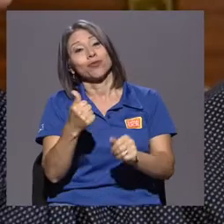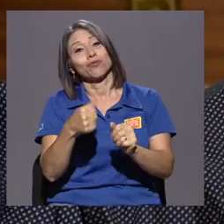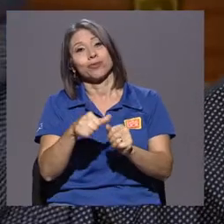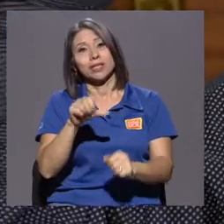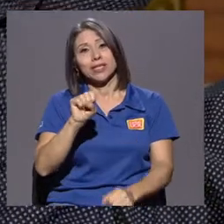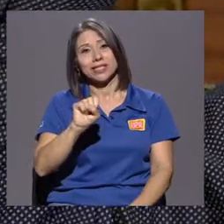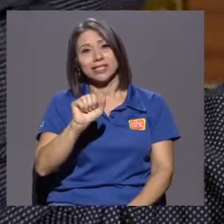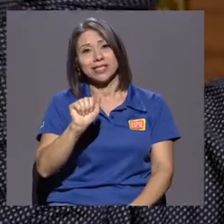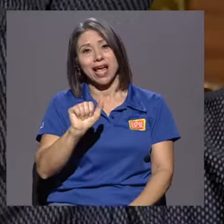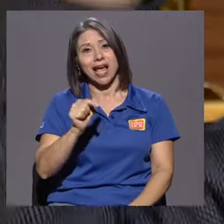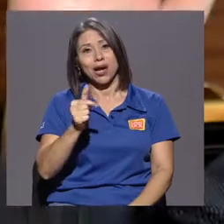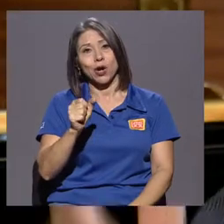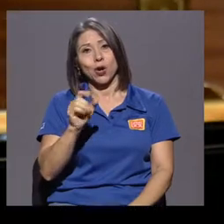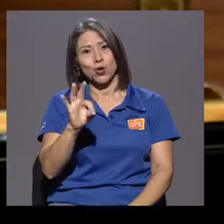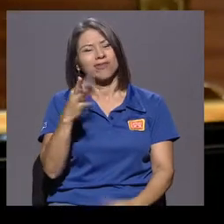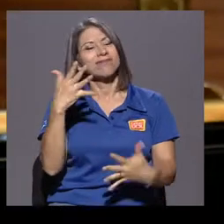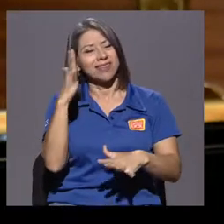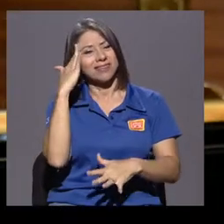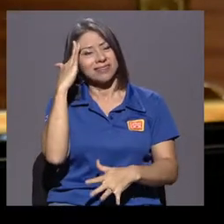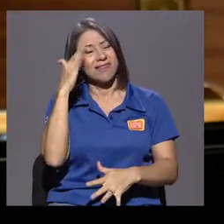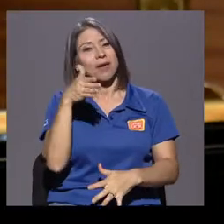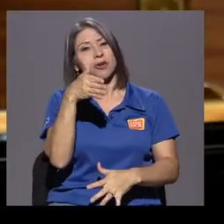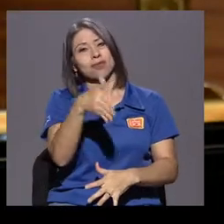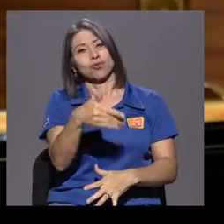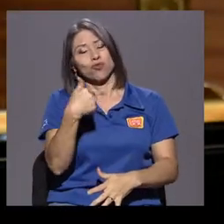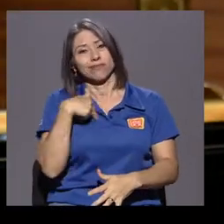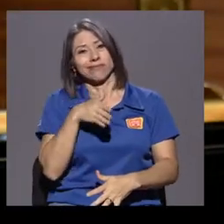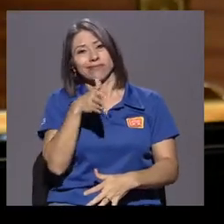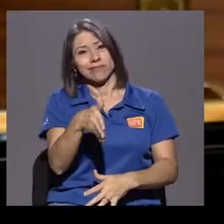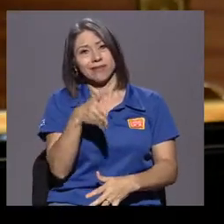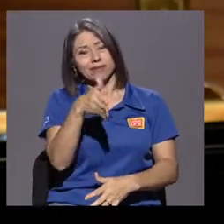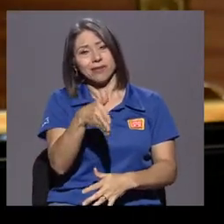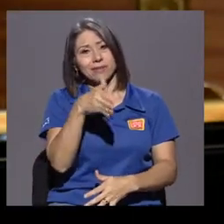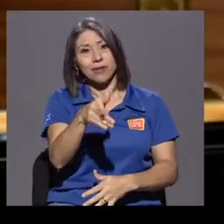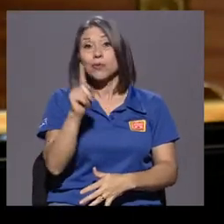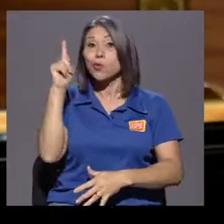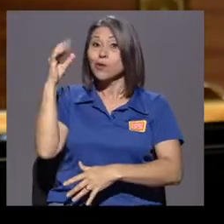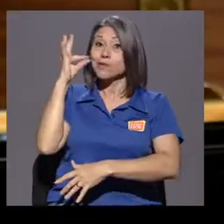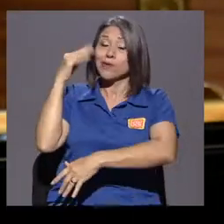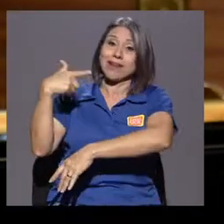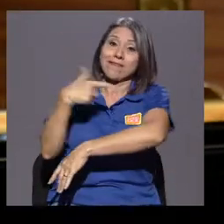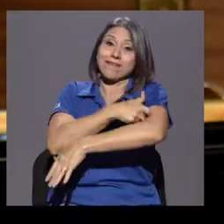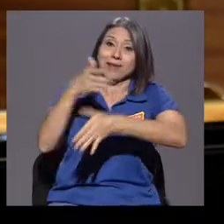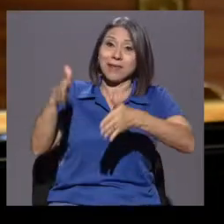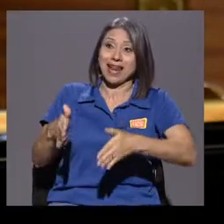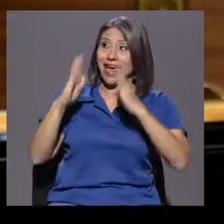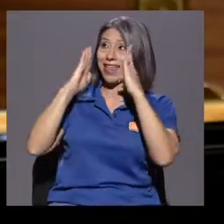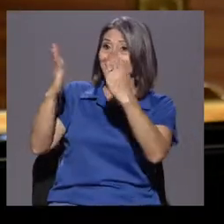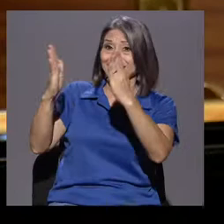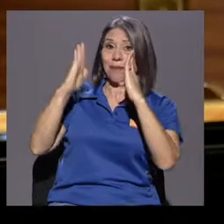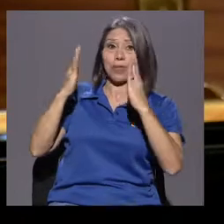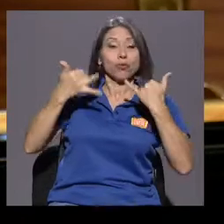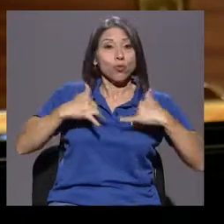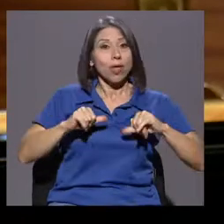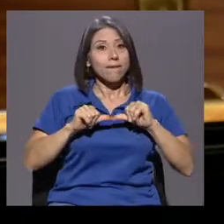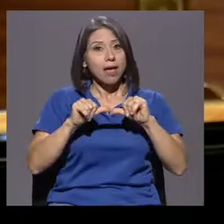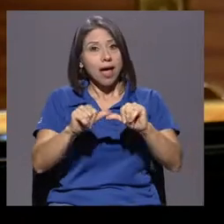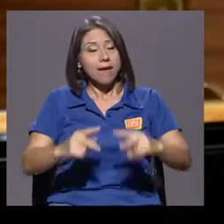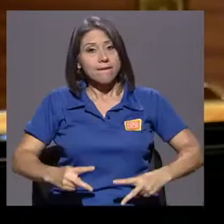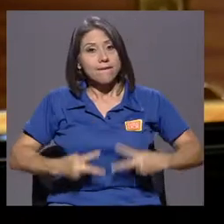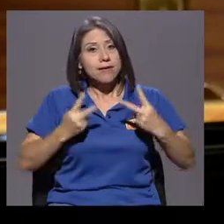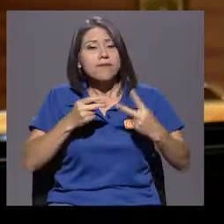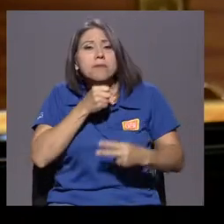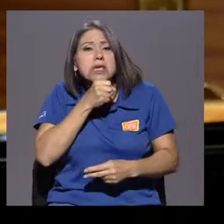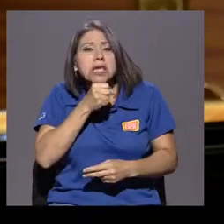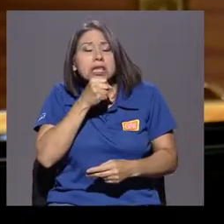el que estaba ahí porque yo llegaba a cada rato y tenía una enfermera que era la que me atendía que aún vive la viejita una maravillosa persona